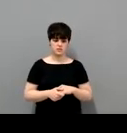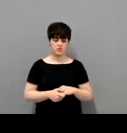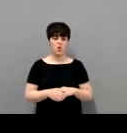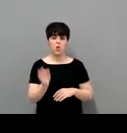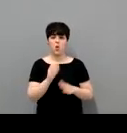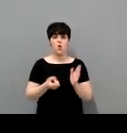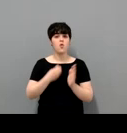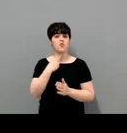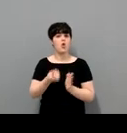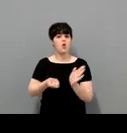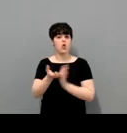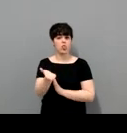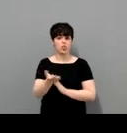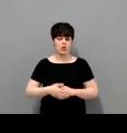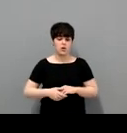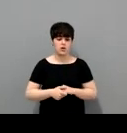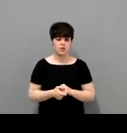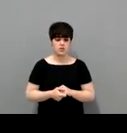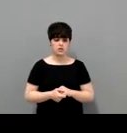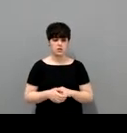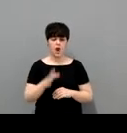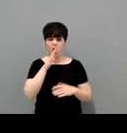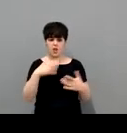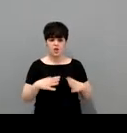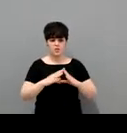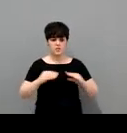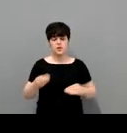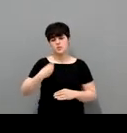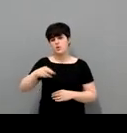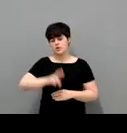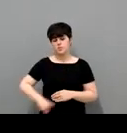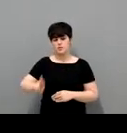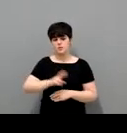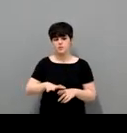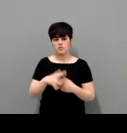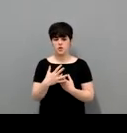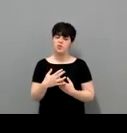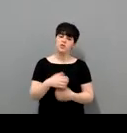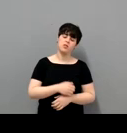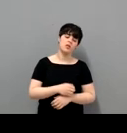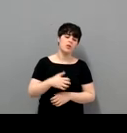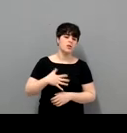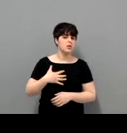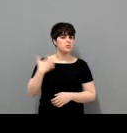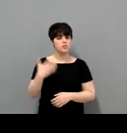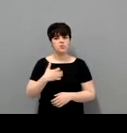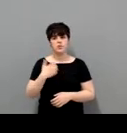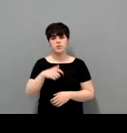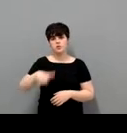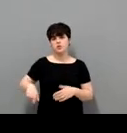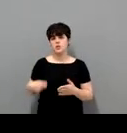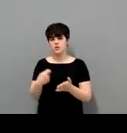¡Oh, nuestra voz! Ahora en la universidad es la misma historia. Es muy frustrante que yo tenga que pagar mi asistente